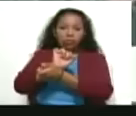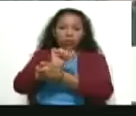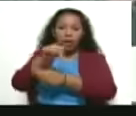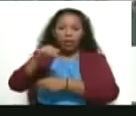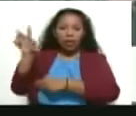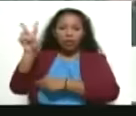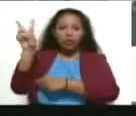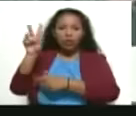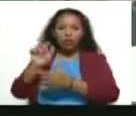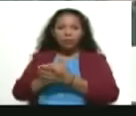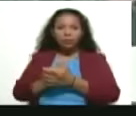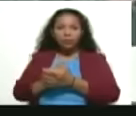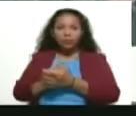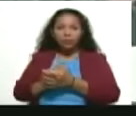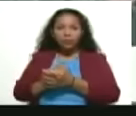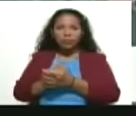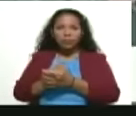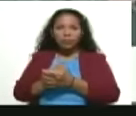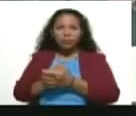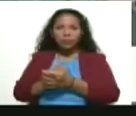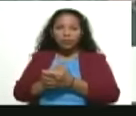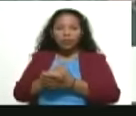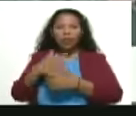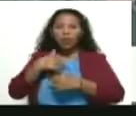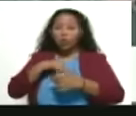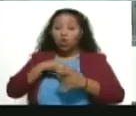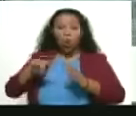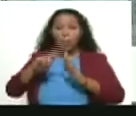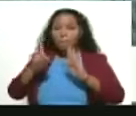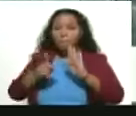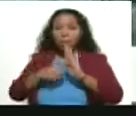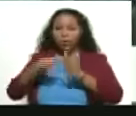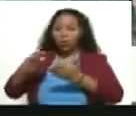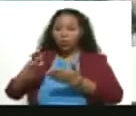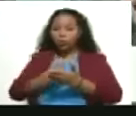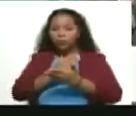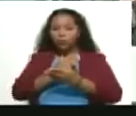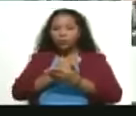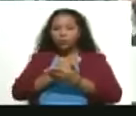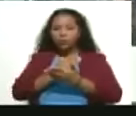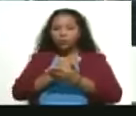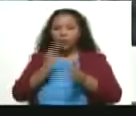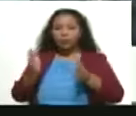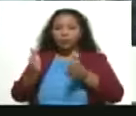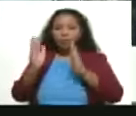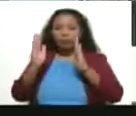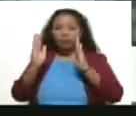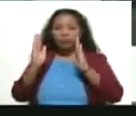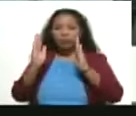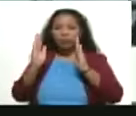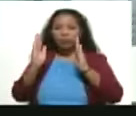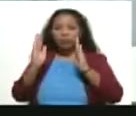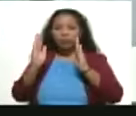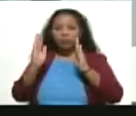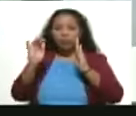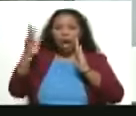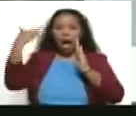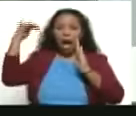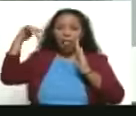país. Podemos decir que hemos desmantelado totalmente la estructura criminal que aquí